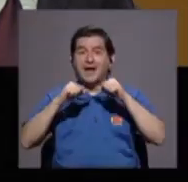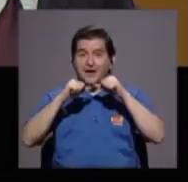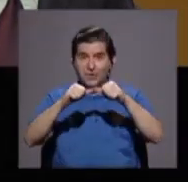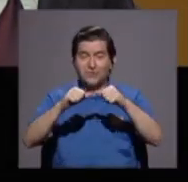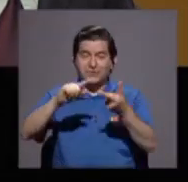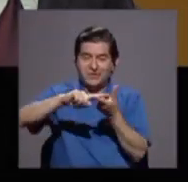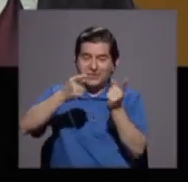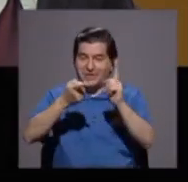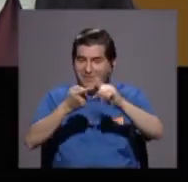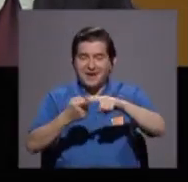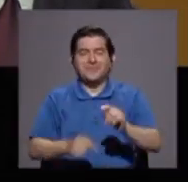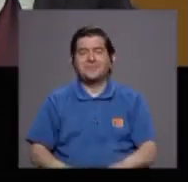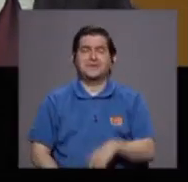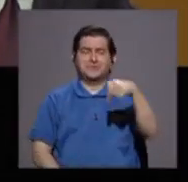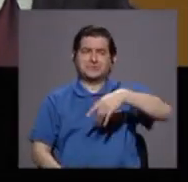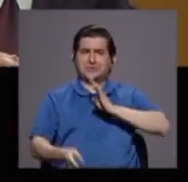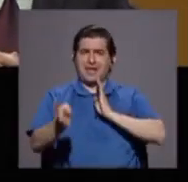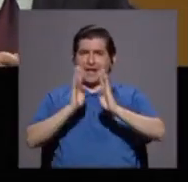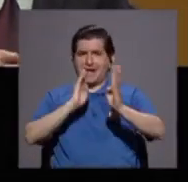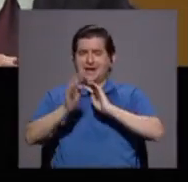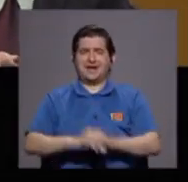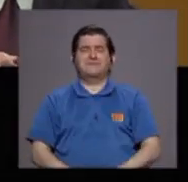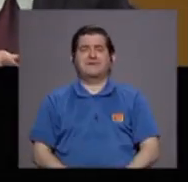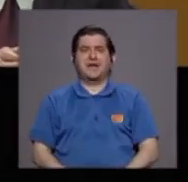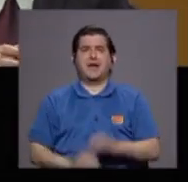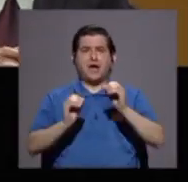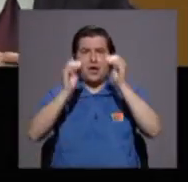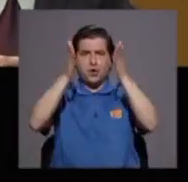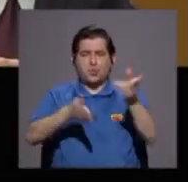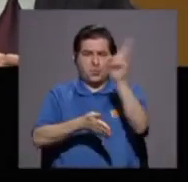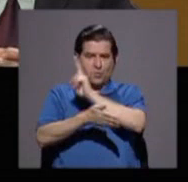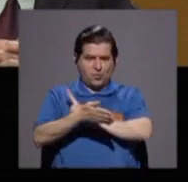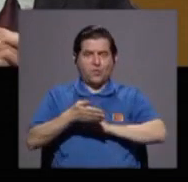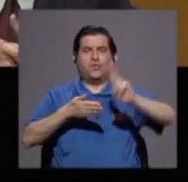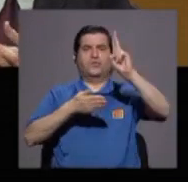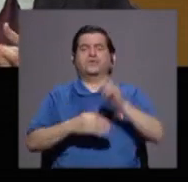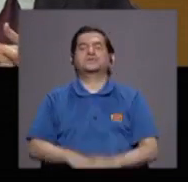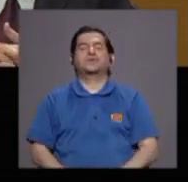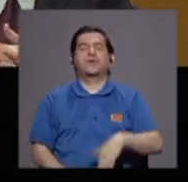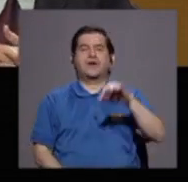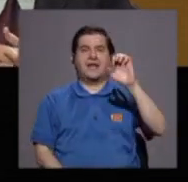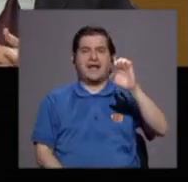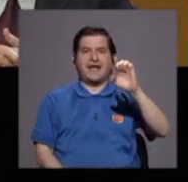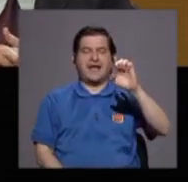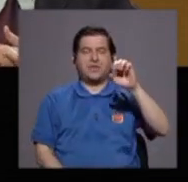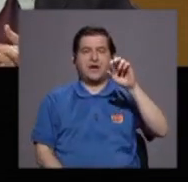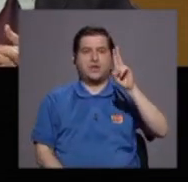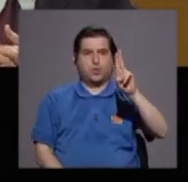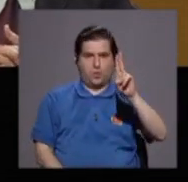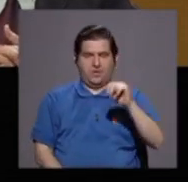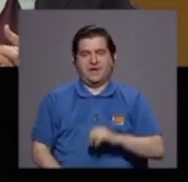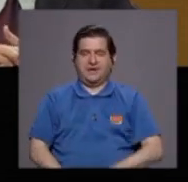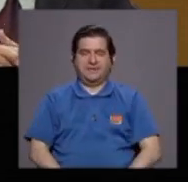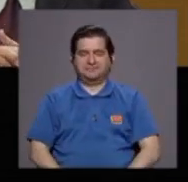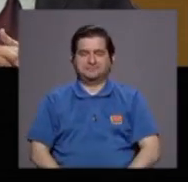Continuamos, amigas y amigos, conversando con el profesor universitario Eduardo Ulibarri